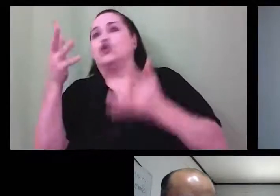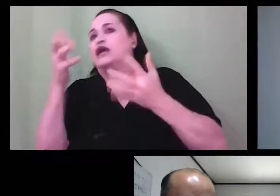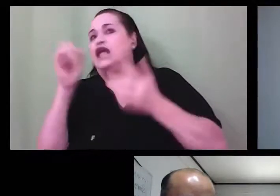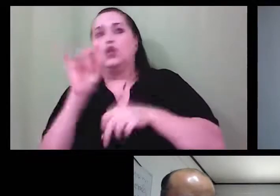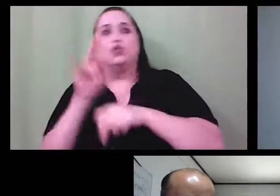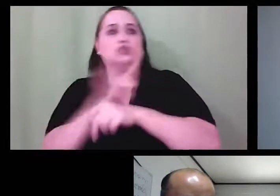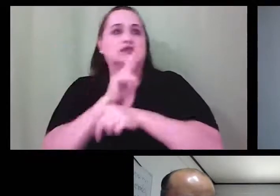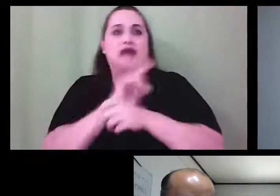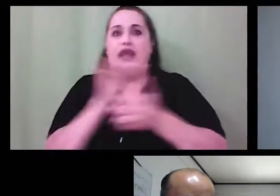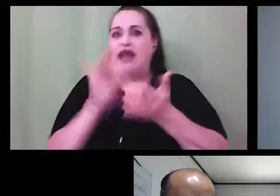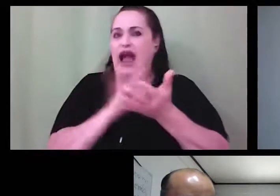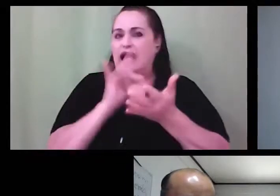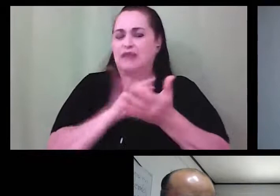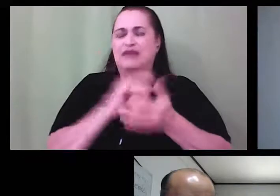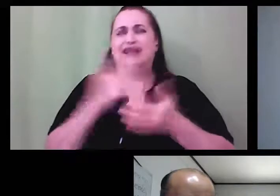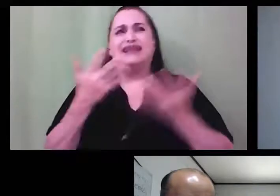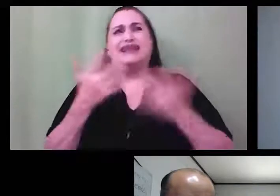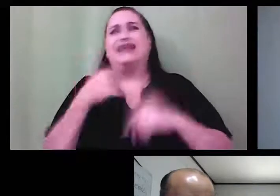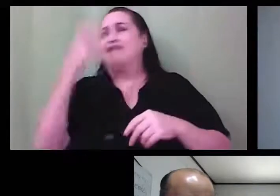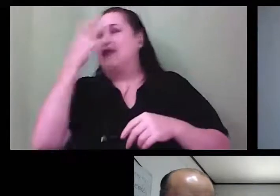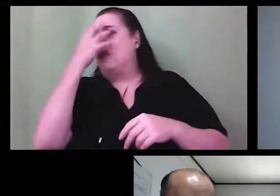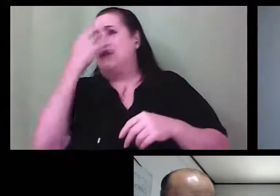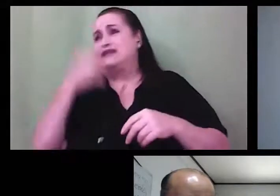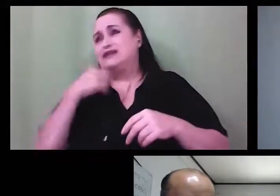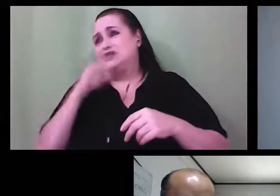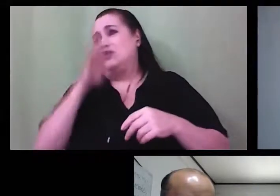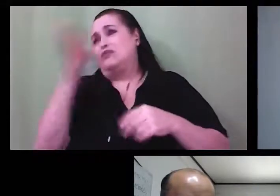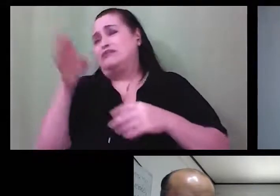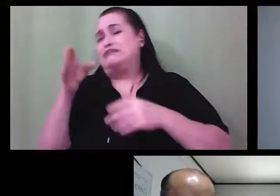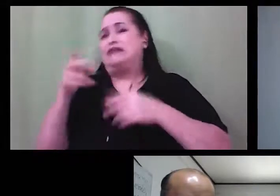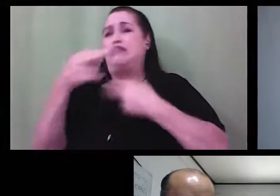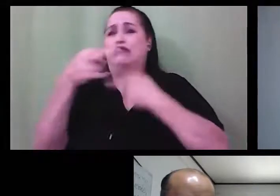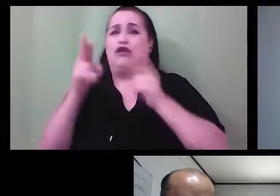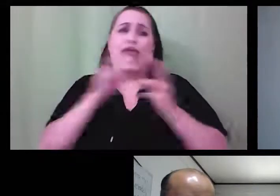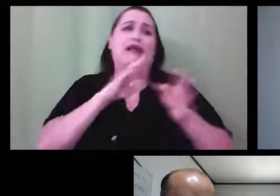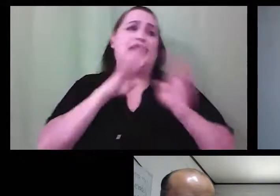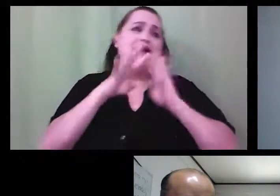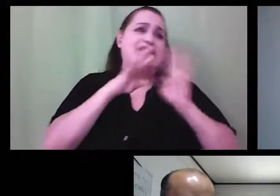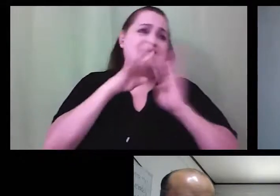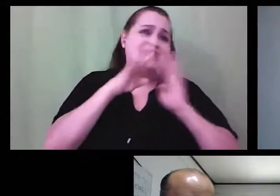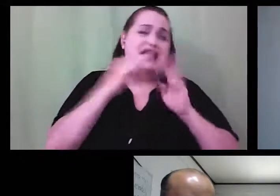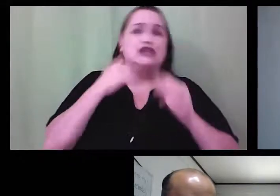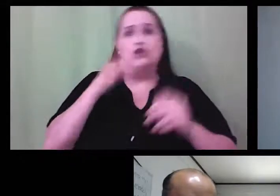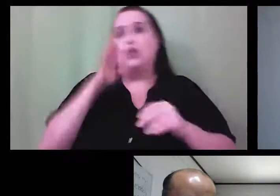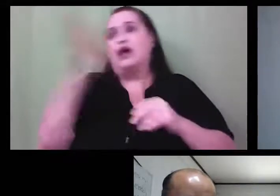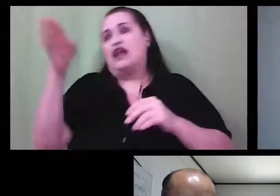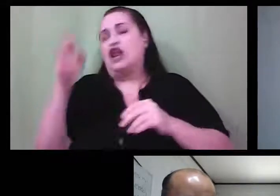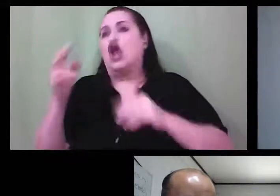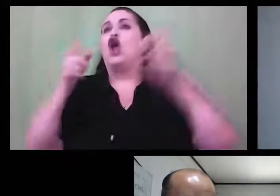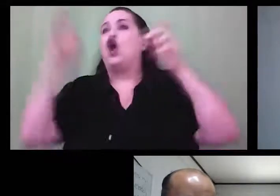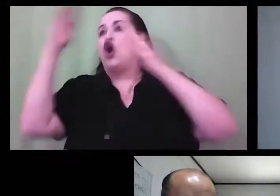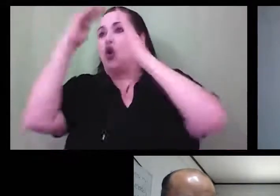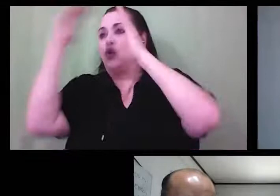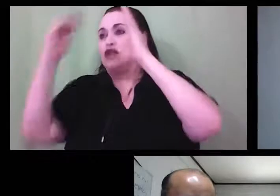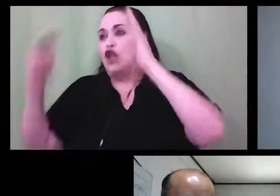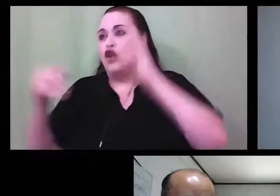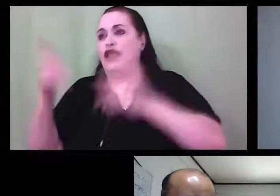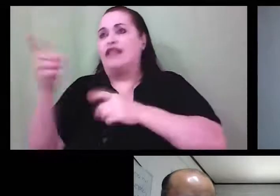es que qué vergüenza, voy a tener que ir a la regional y voy a tener que ir a la Contraloría de